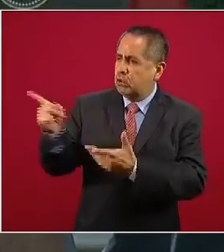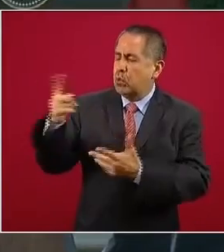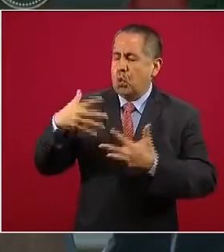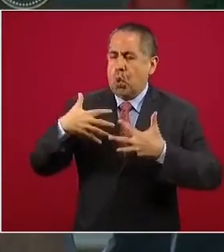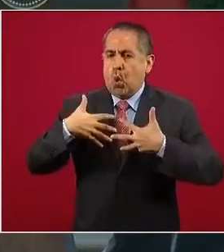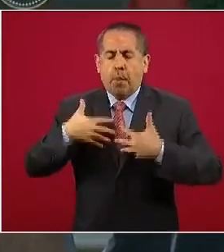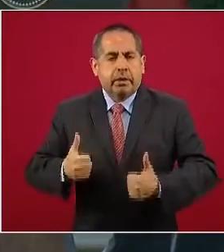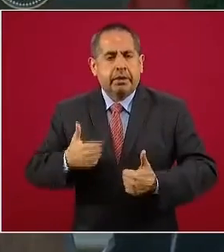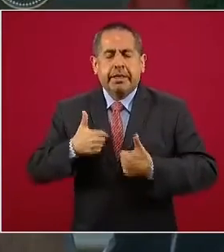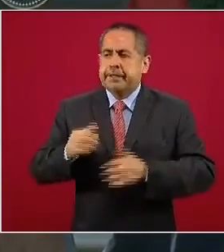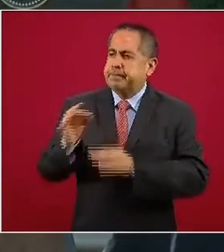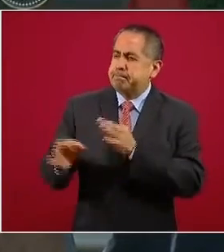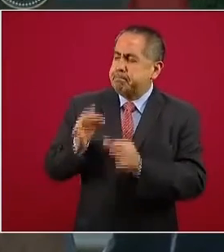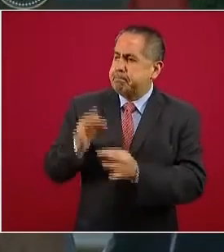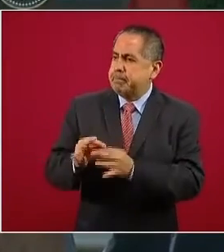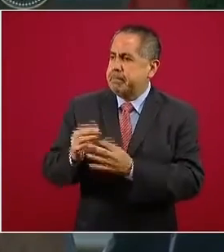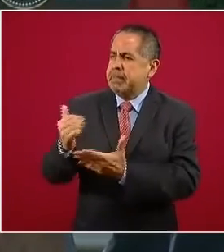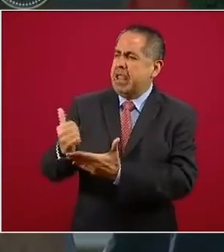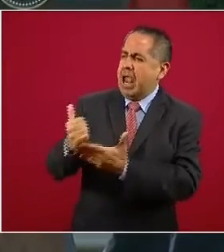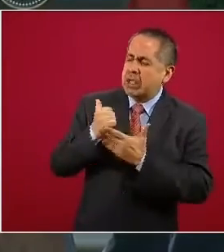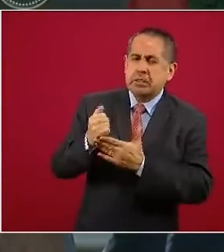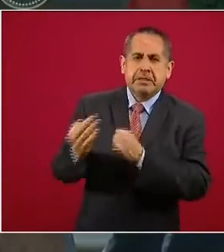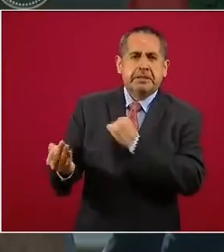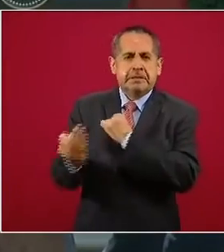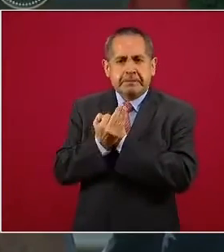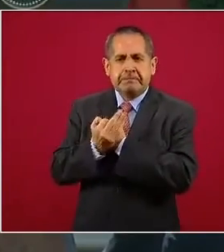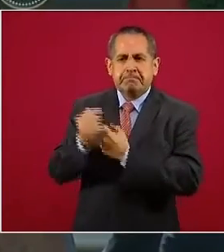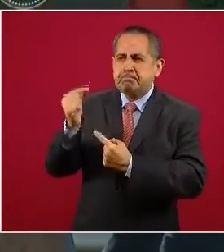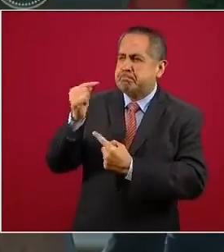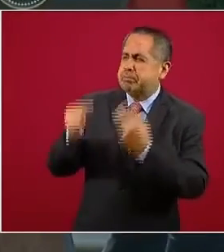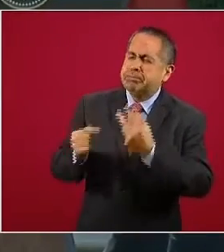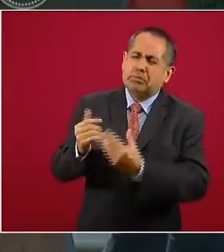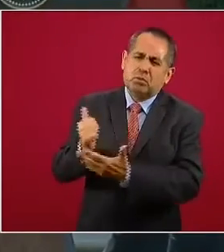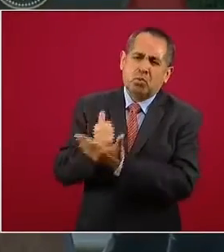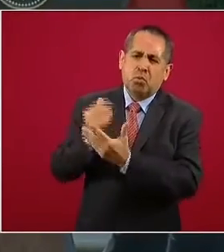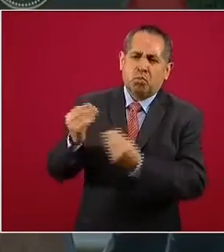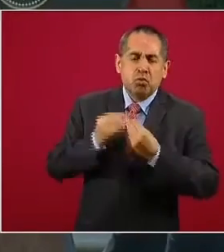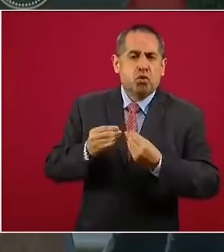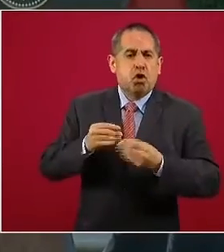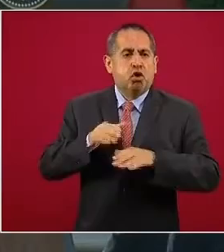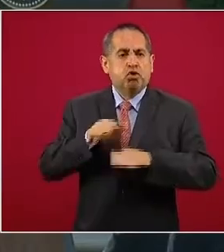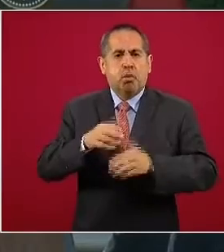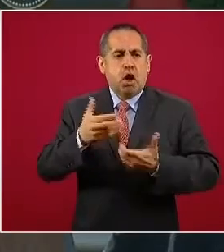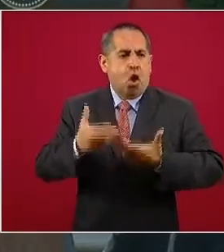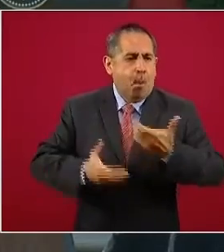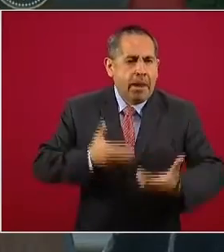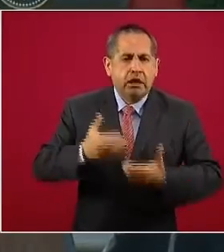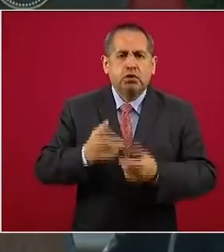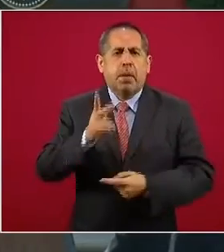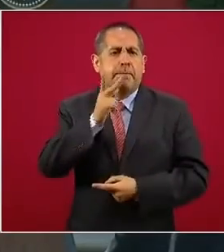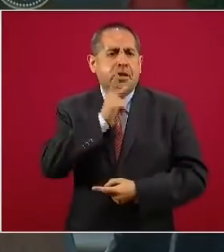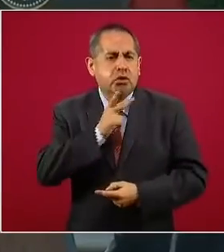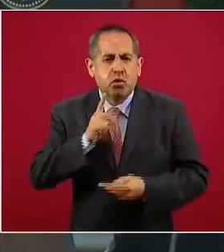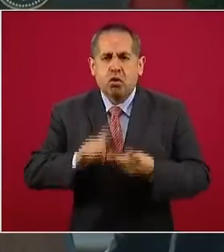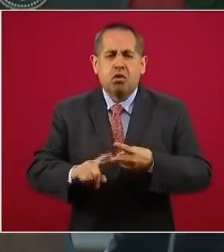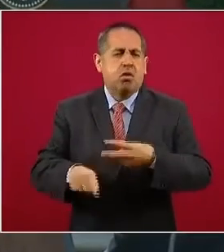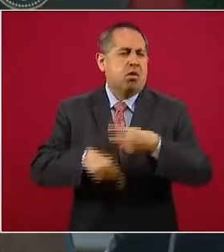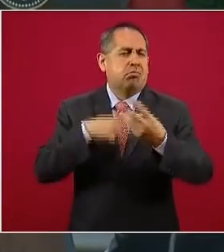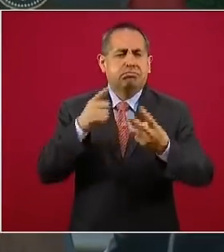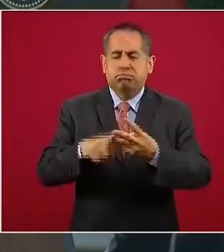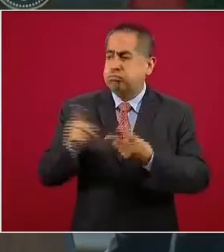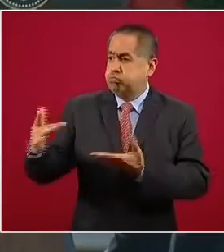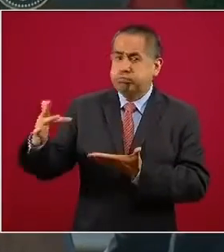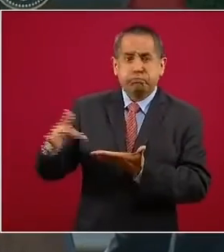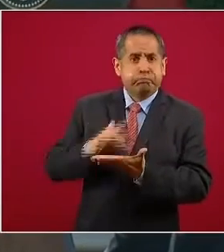comprensión y la ayuda que nos ha brindado en asuntos de comercio, petróleo, así como